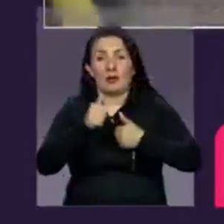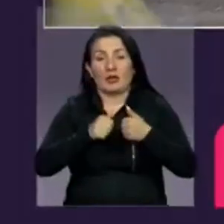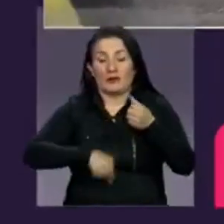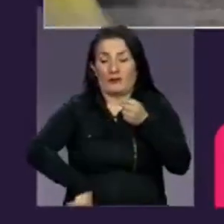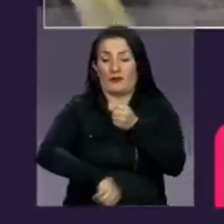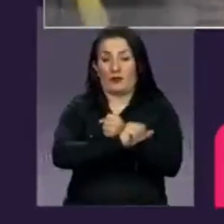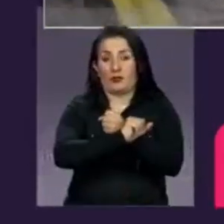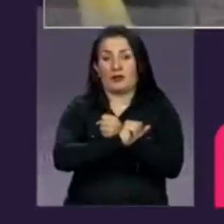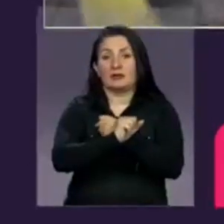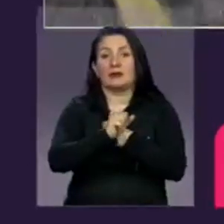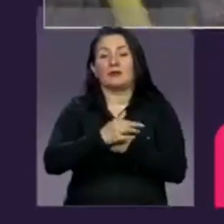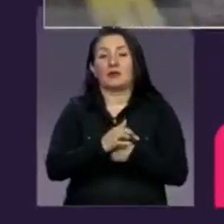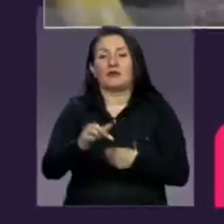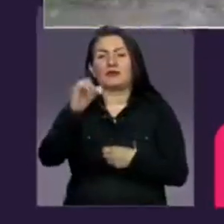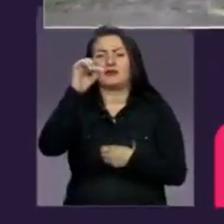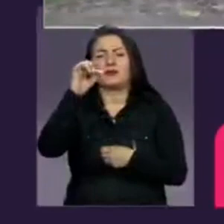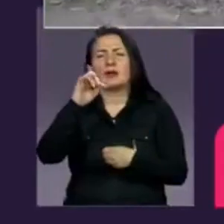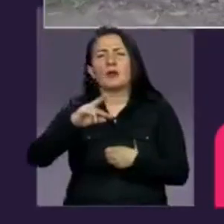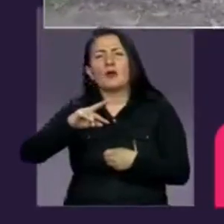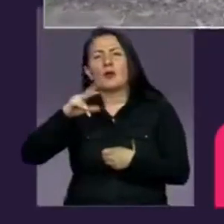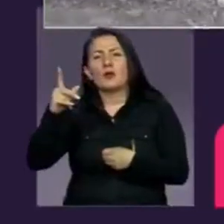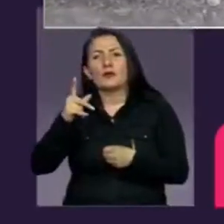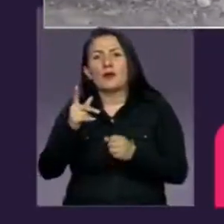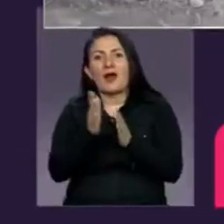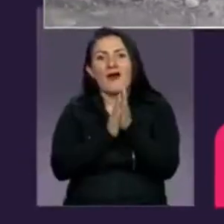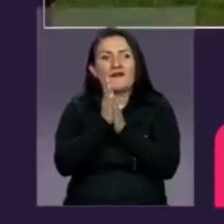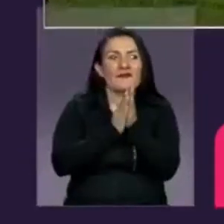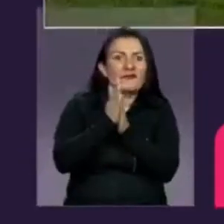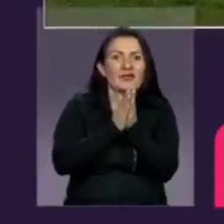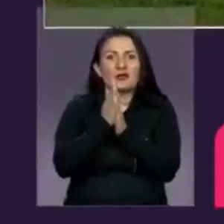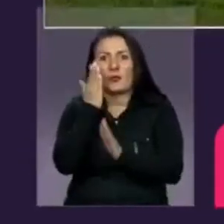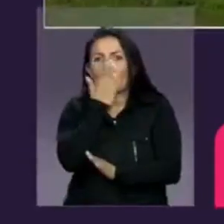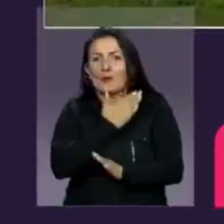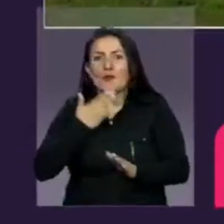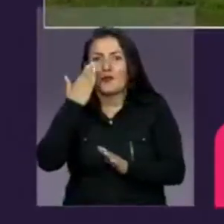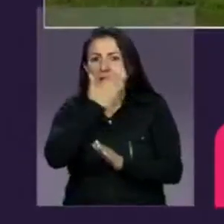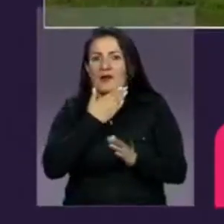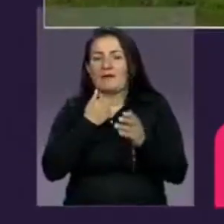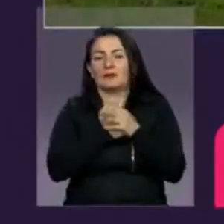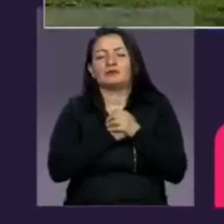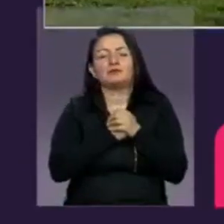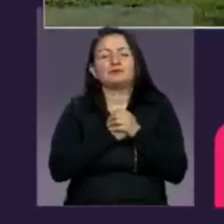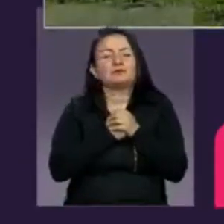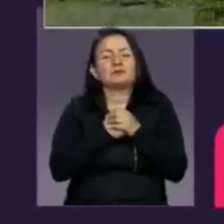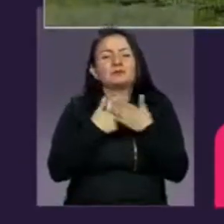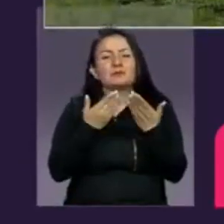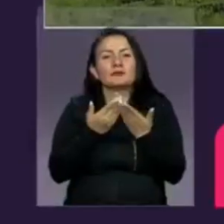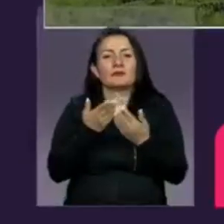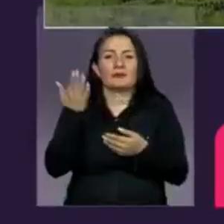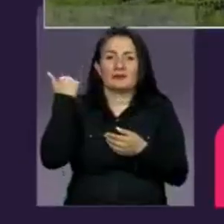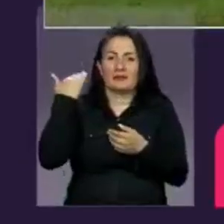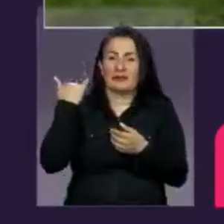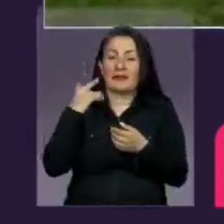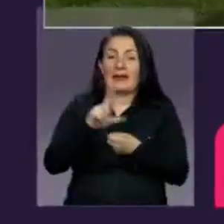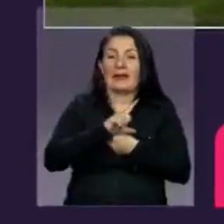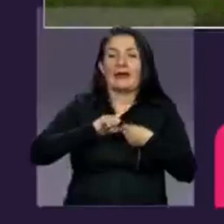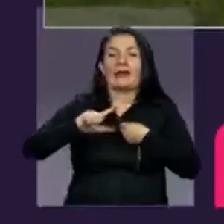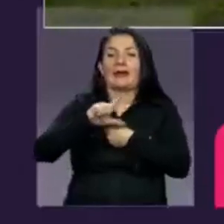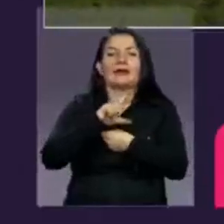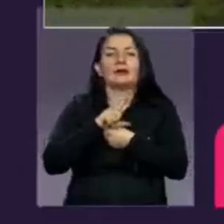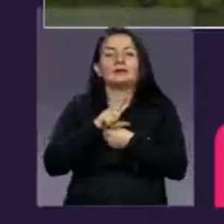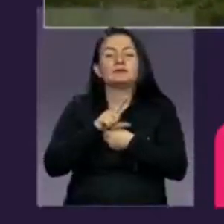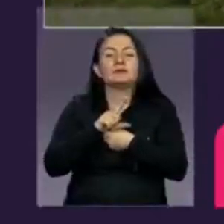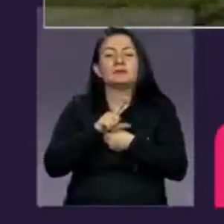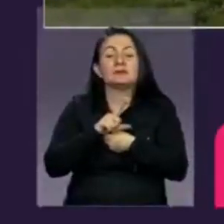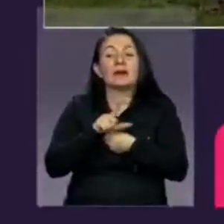futbolista profesional, y la otra es como aficionado a prueba. Entonces, ¿qué ha pasado en ediciones anteriores de la liga? Y es,